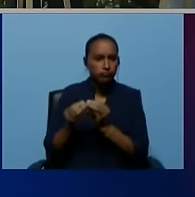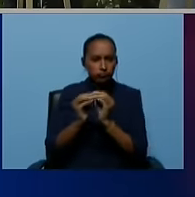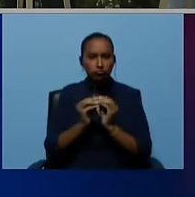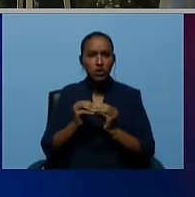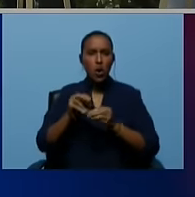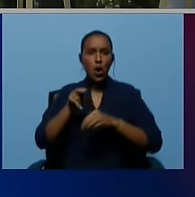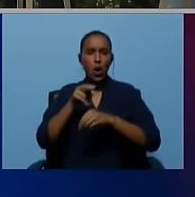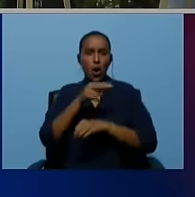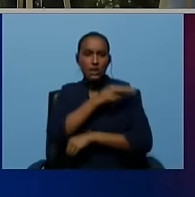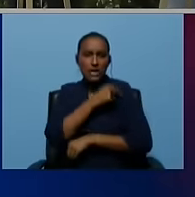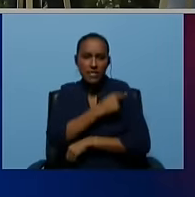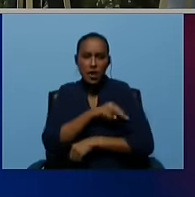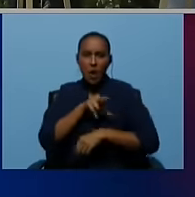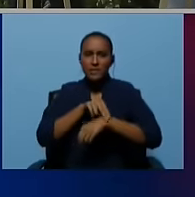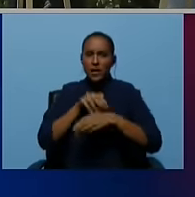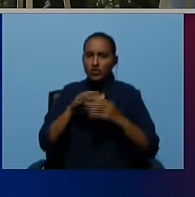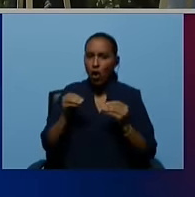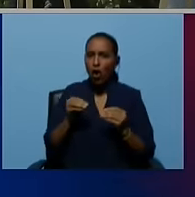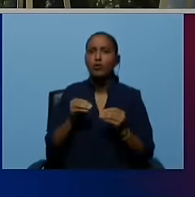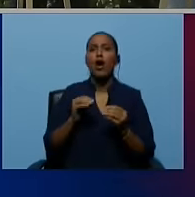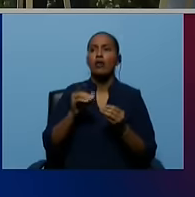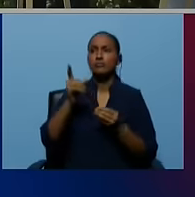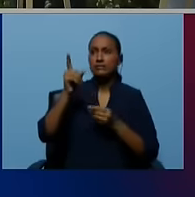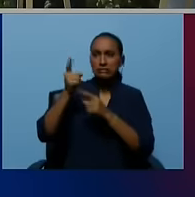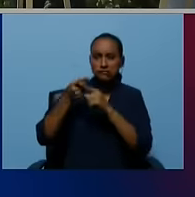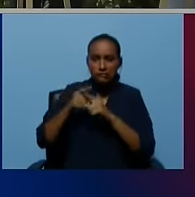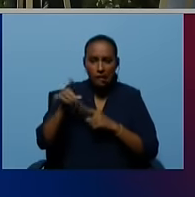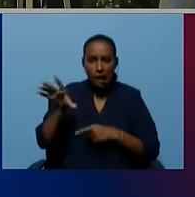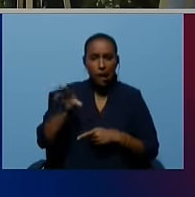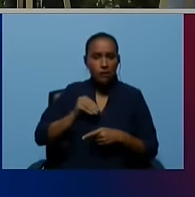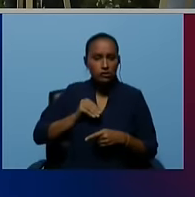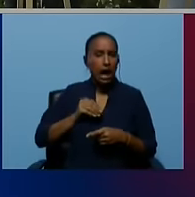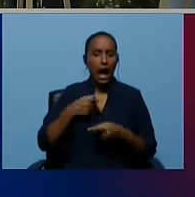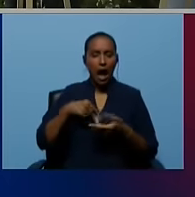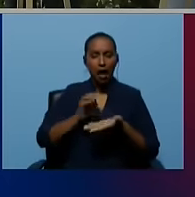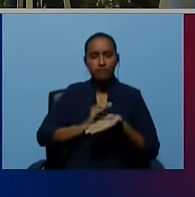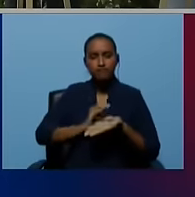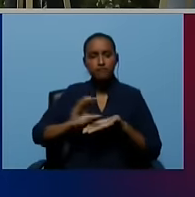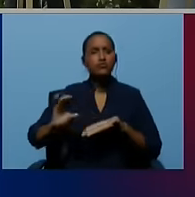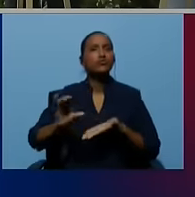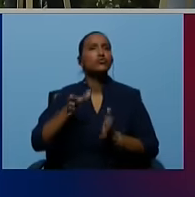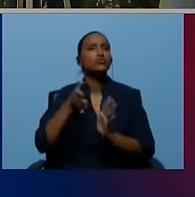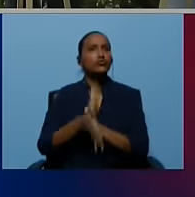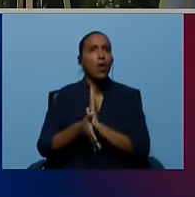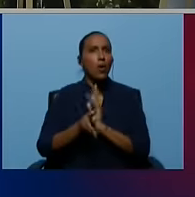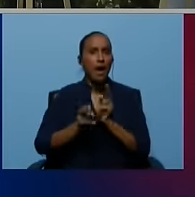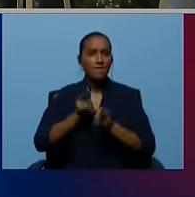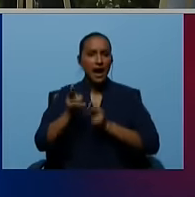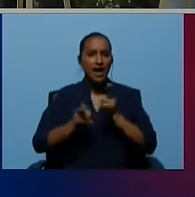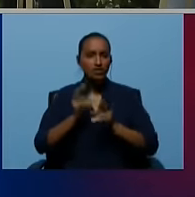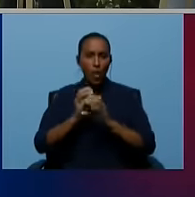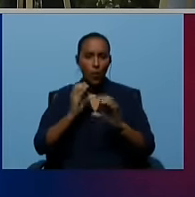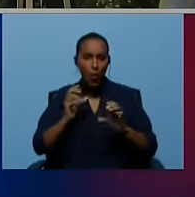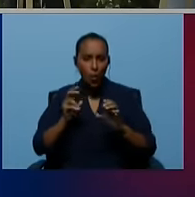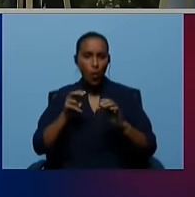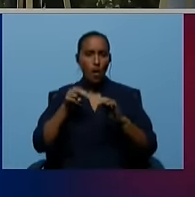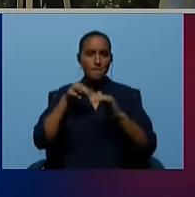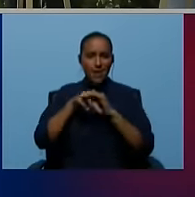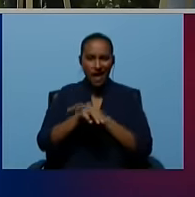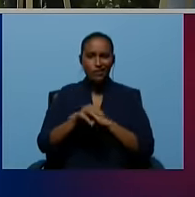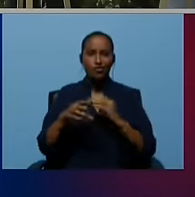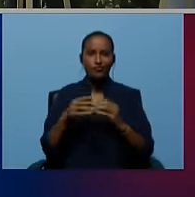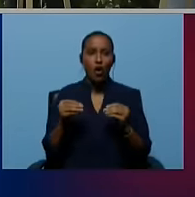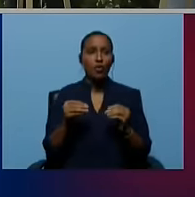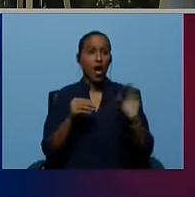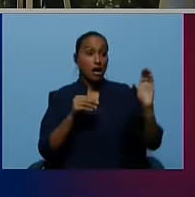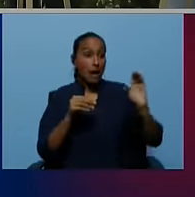ambulatorios. Consigo un recursito aquí, lanzamos la línea nacional de metrobuses. Consigo un recursito aquí,